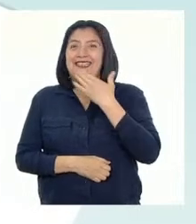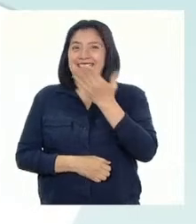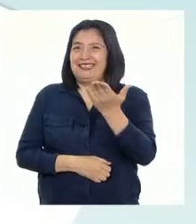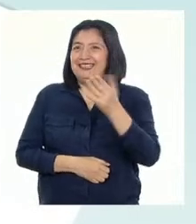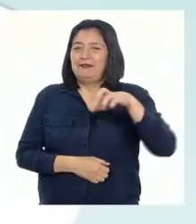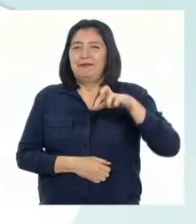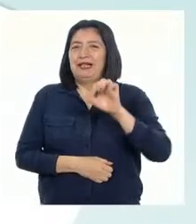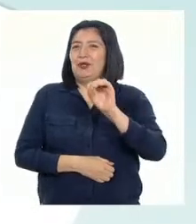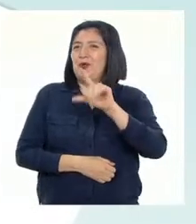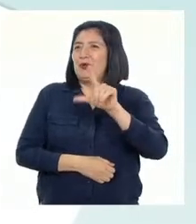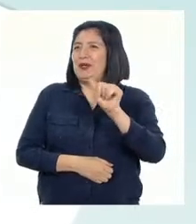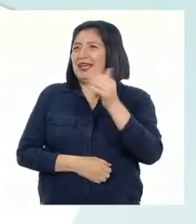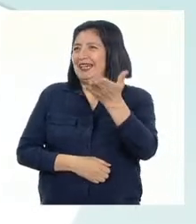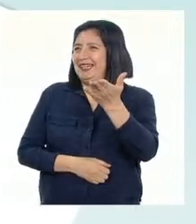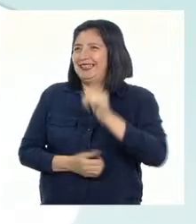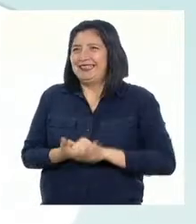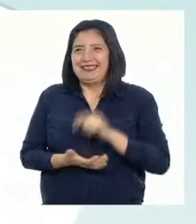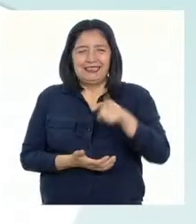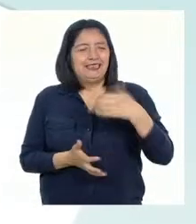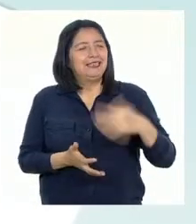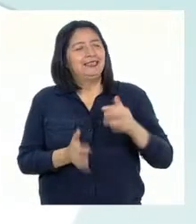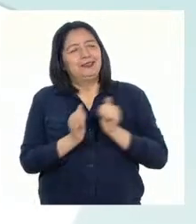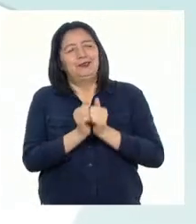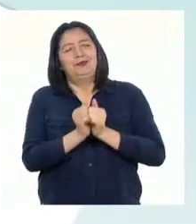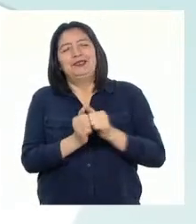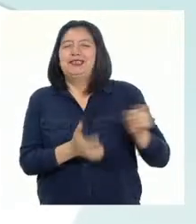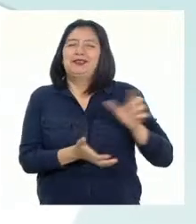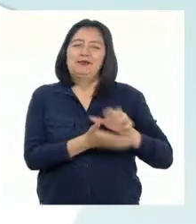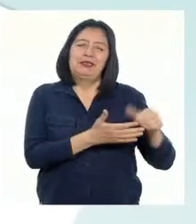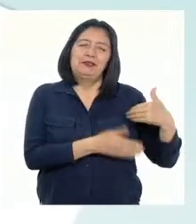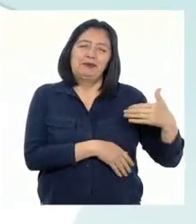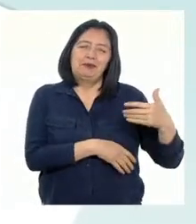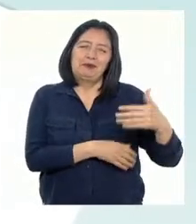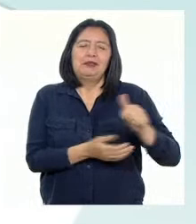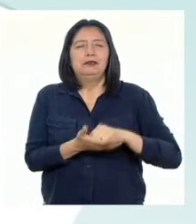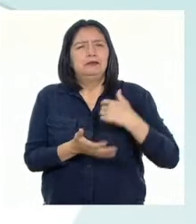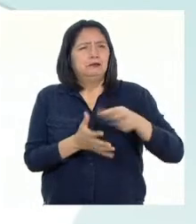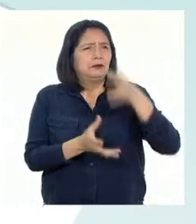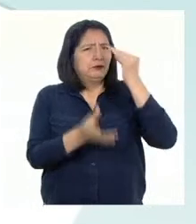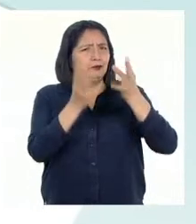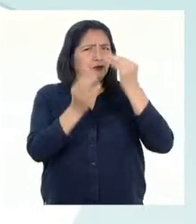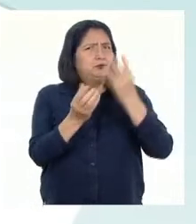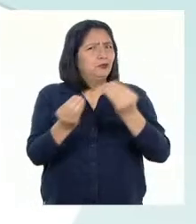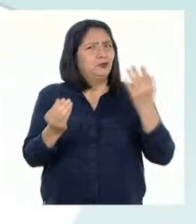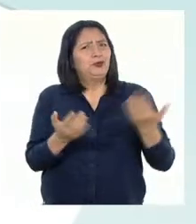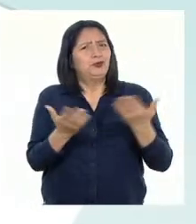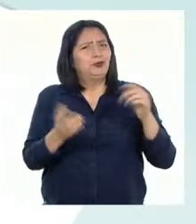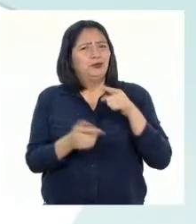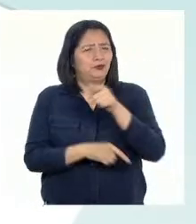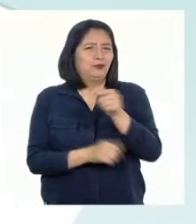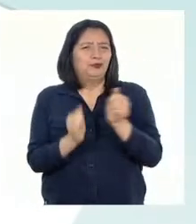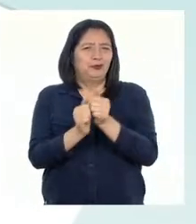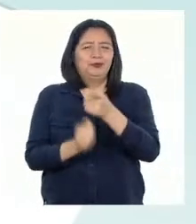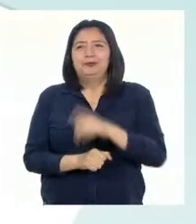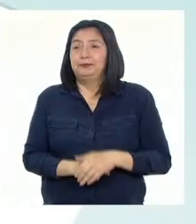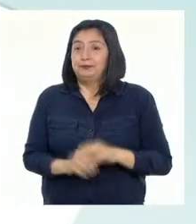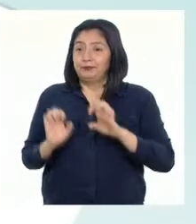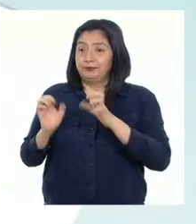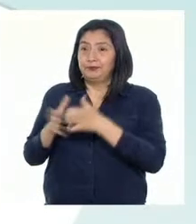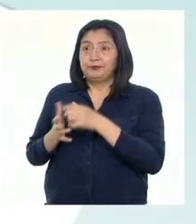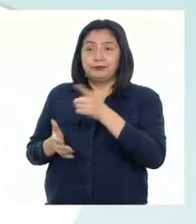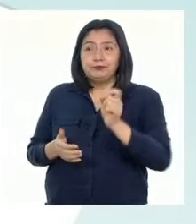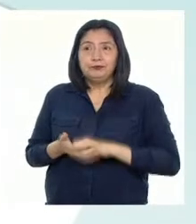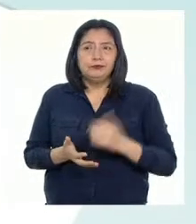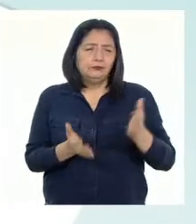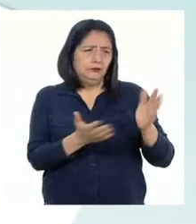está Paola! Paola nos ha acompañado estos meses y hemos descubierto muchas cosas con ella. El equipo y ella